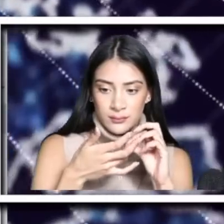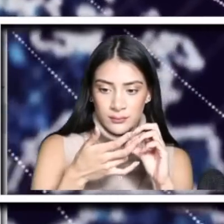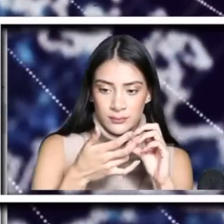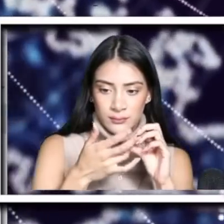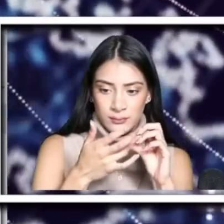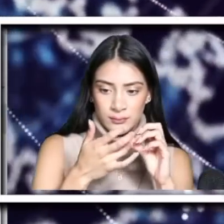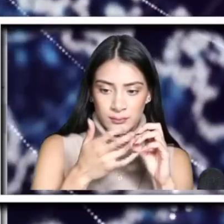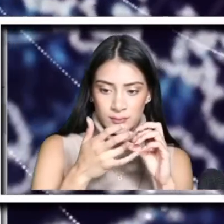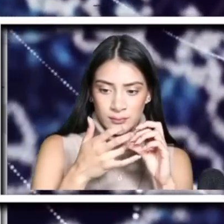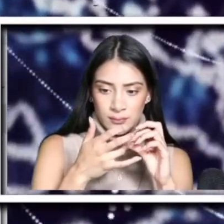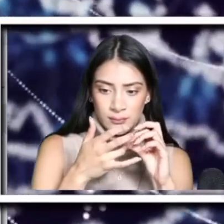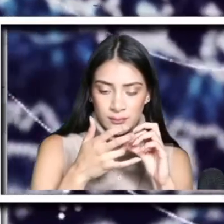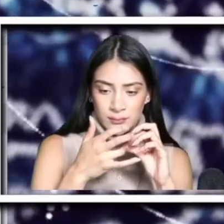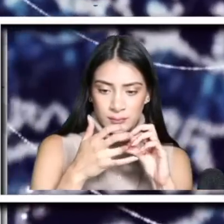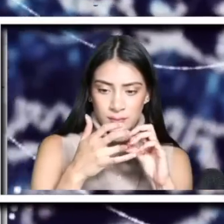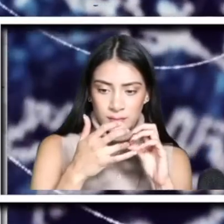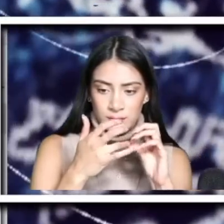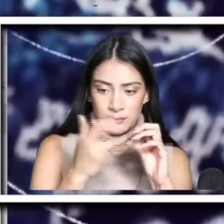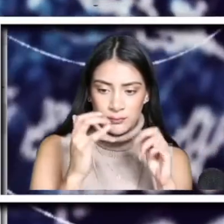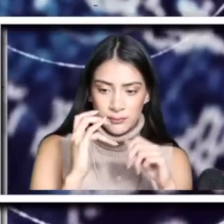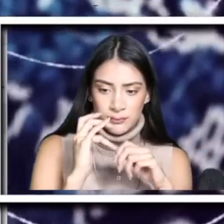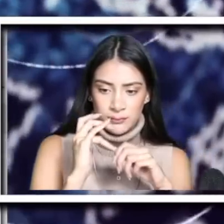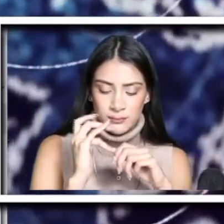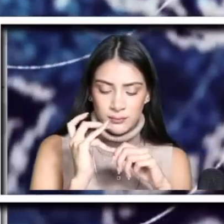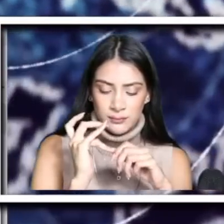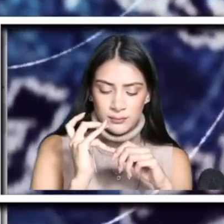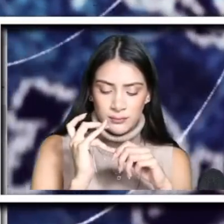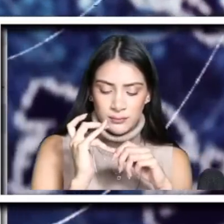se descubrió? El diario El País